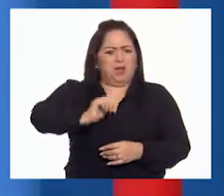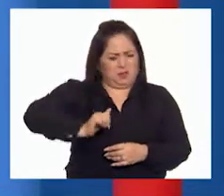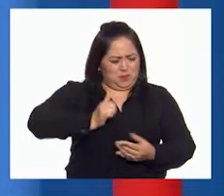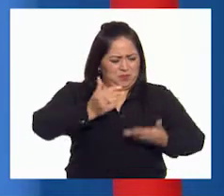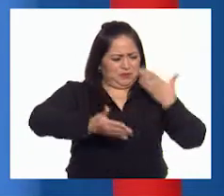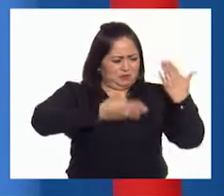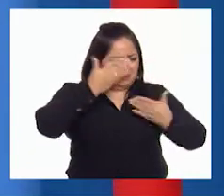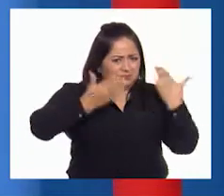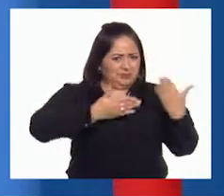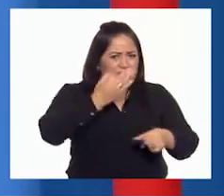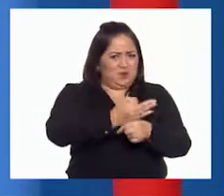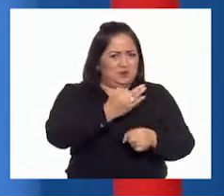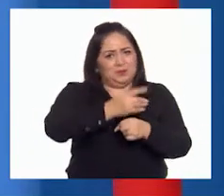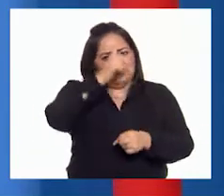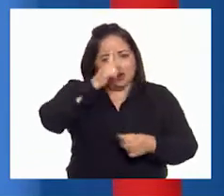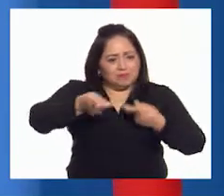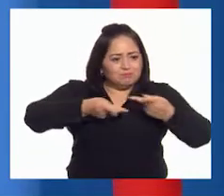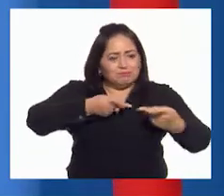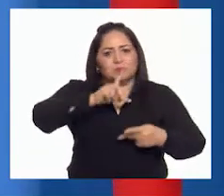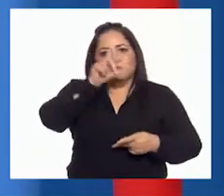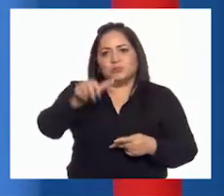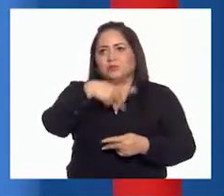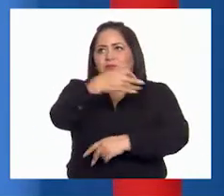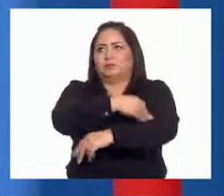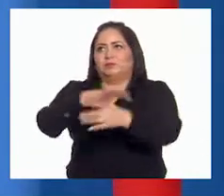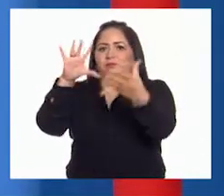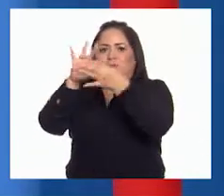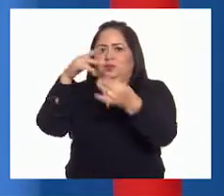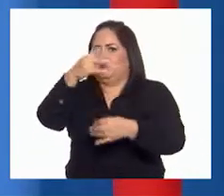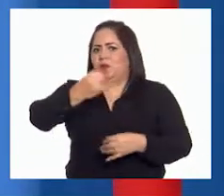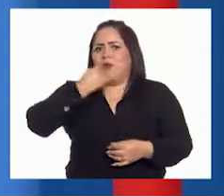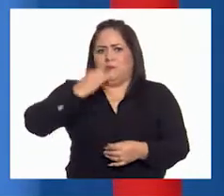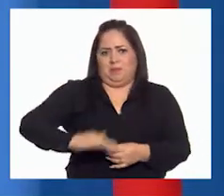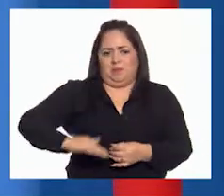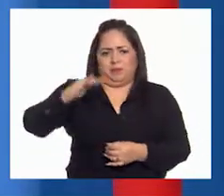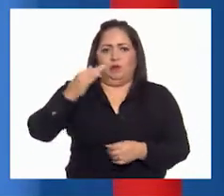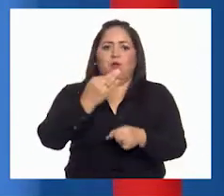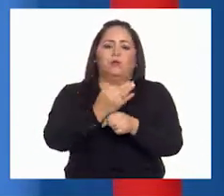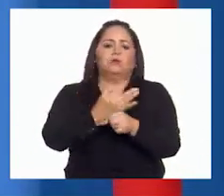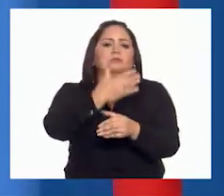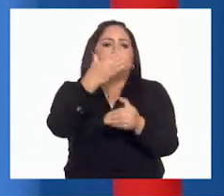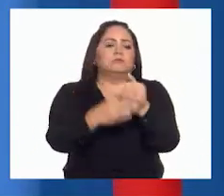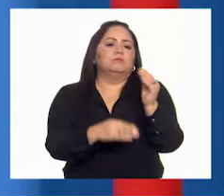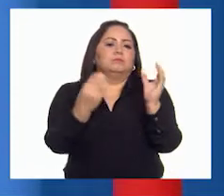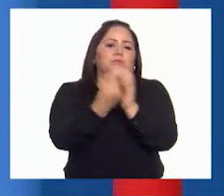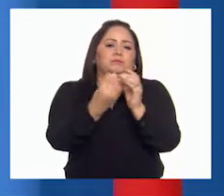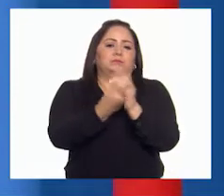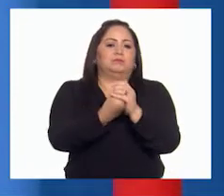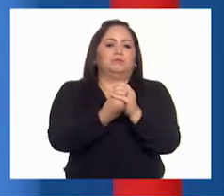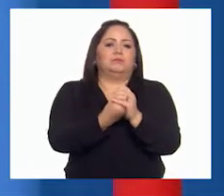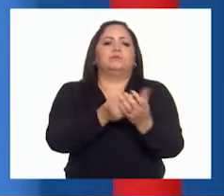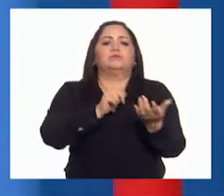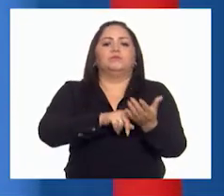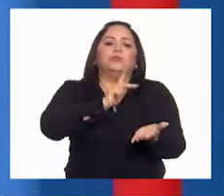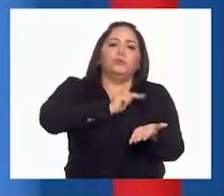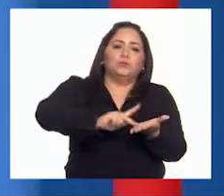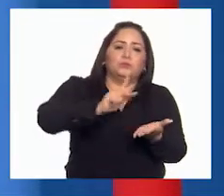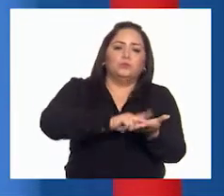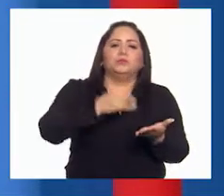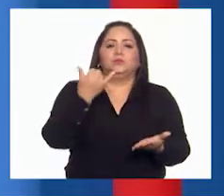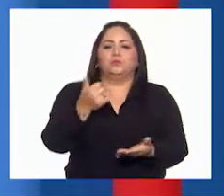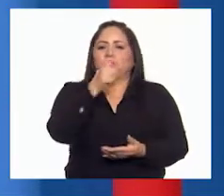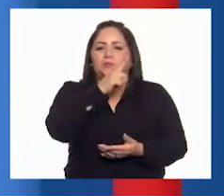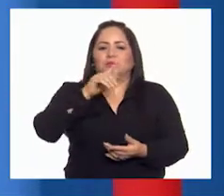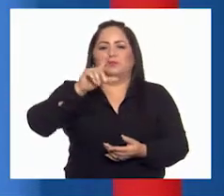indígena, aprovecha este momento para practicarla y platica con tu familia en tu lengua materna. Por hoy hemos terminado con Poesía y